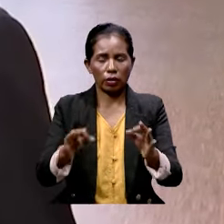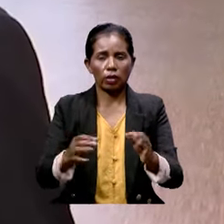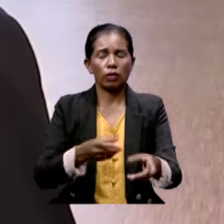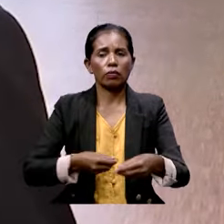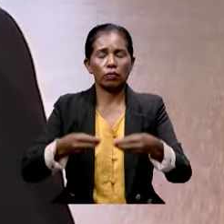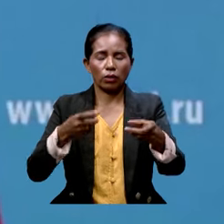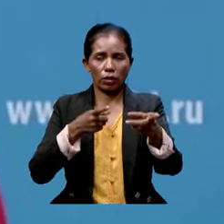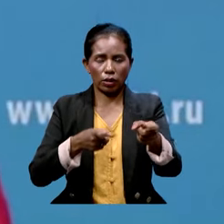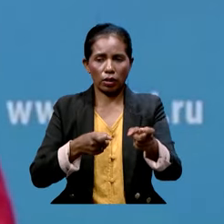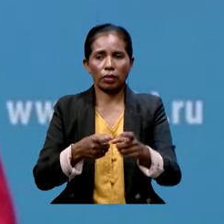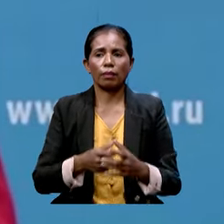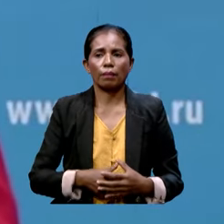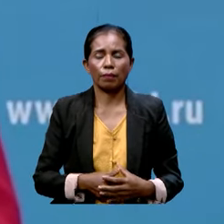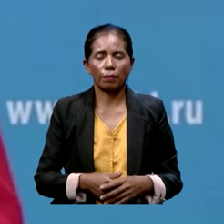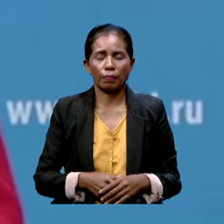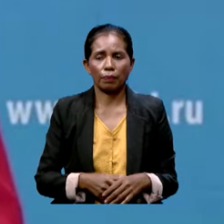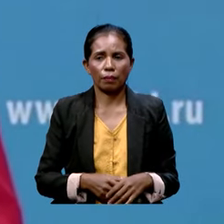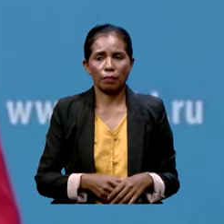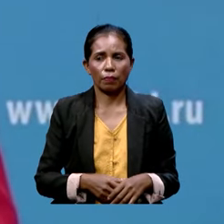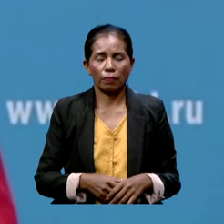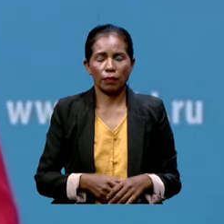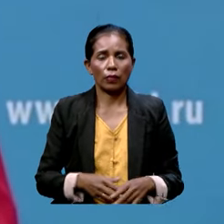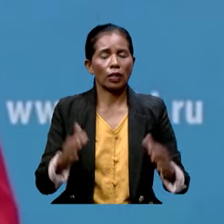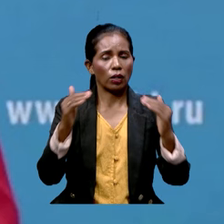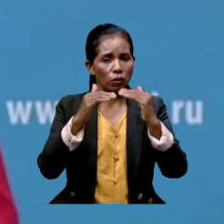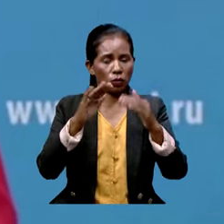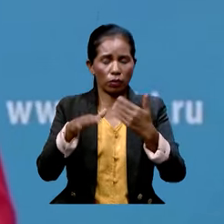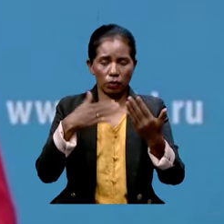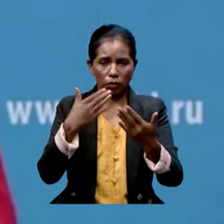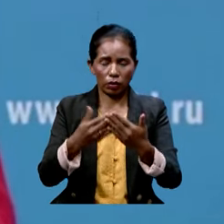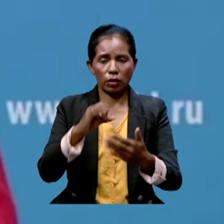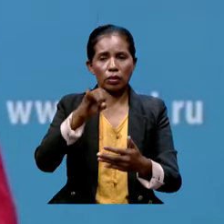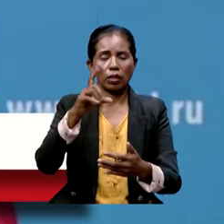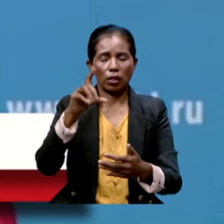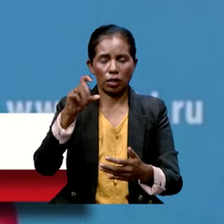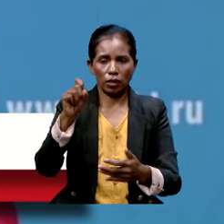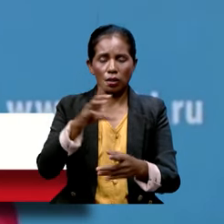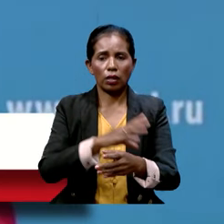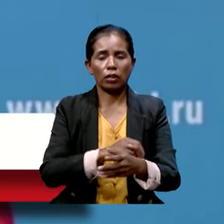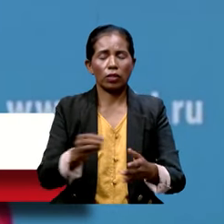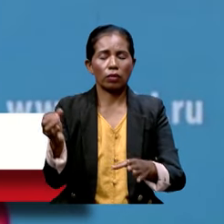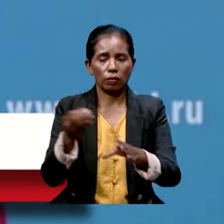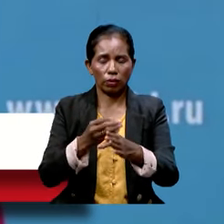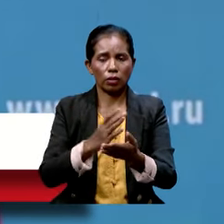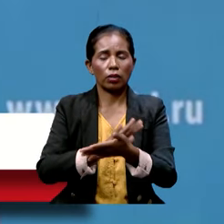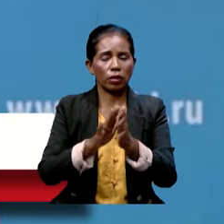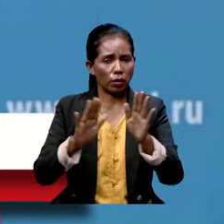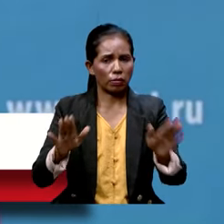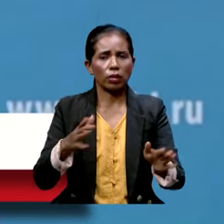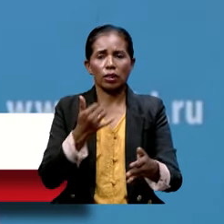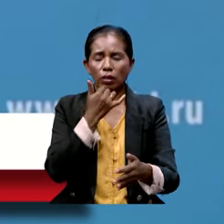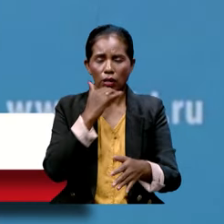parte Occidente. Y la conferencia sirene Zelensky en la fórmula de Almeniem falle hoto. Saida makatu